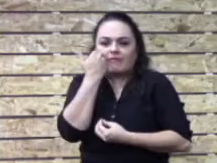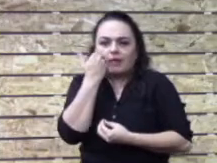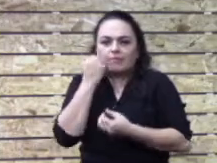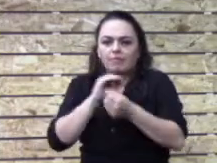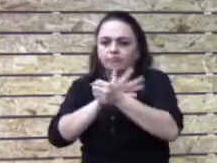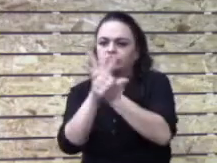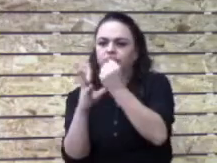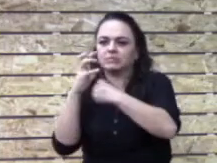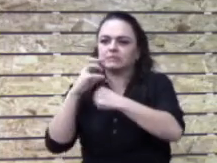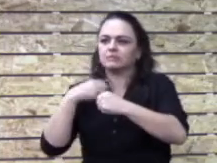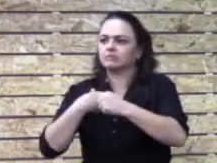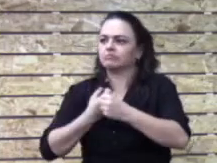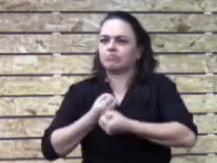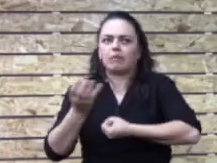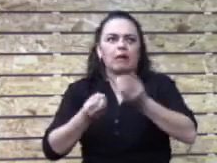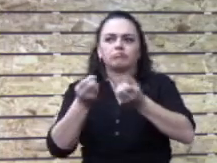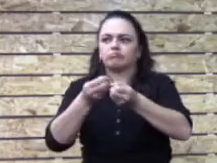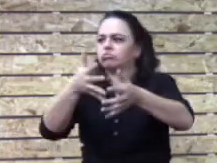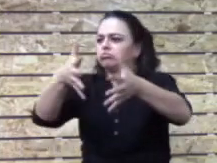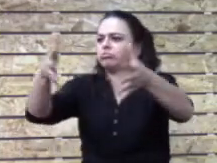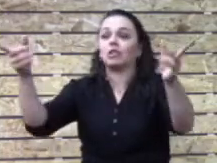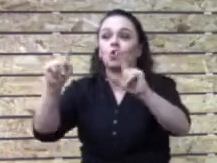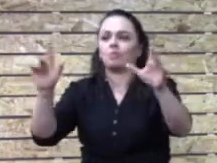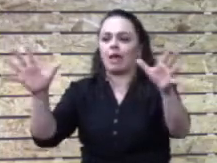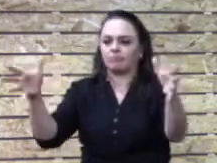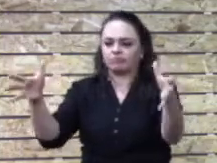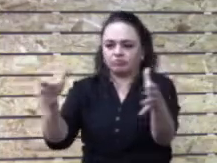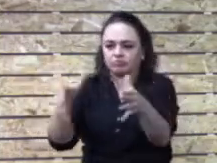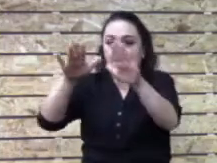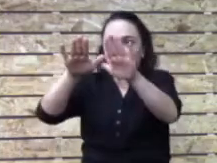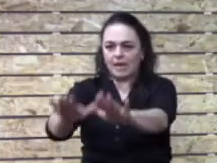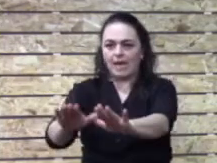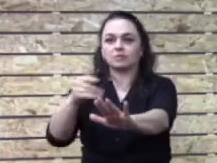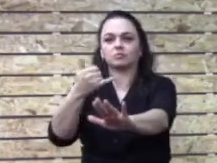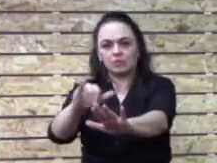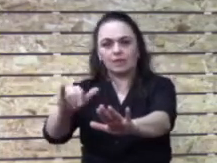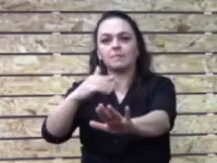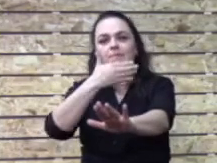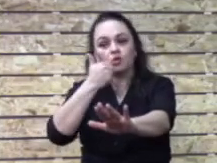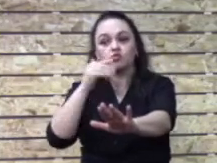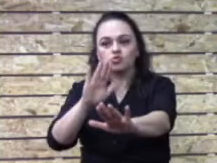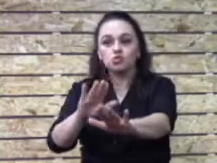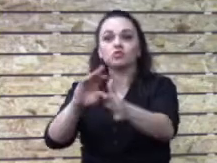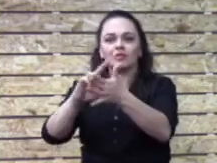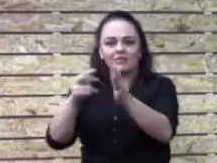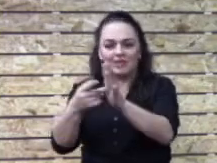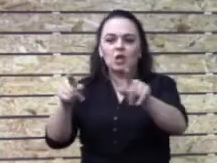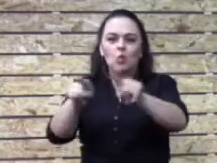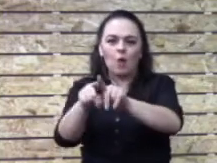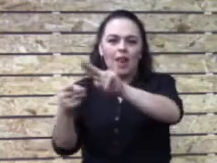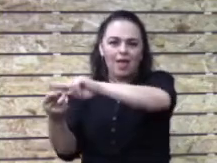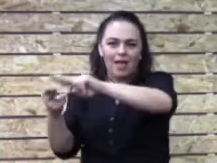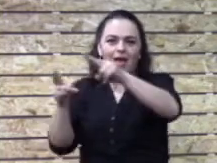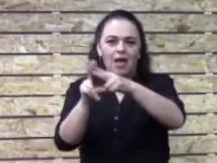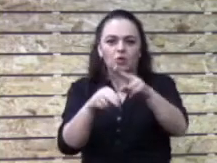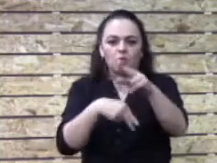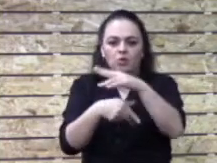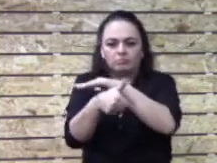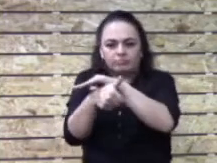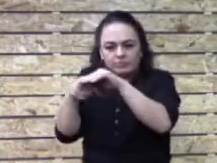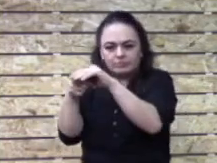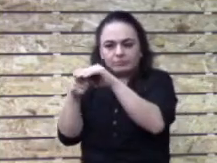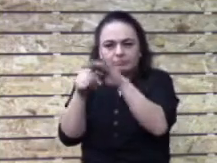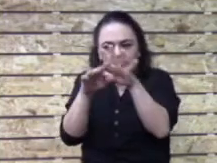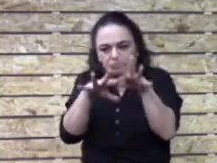sino por un asunto táctico. Para llamar un poquito su atención sobre el tema, algunas retiradas tácticas, dicen los militares, es para